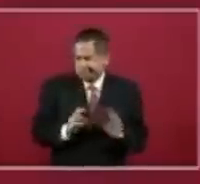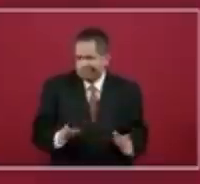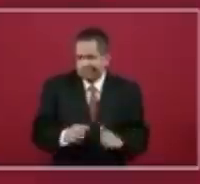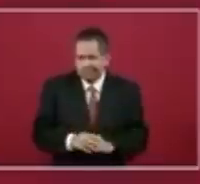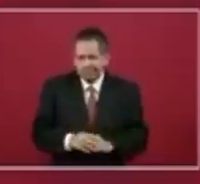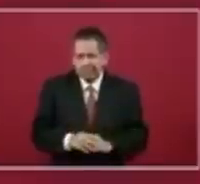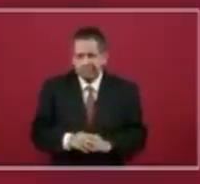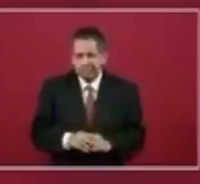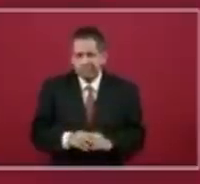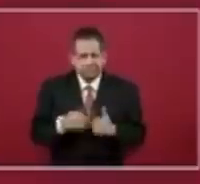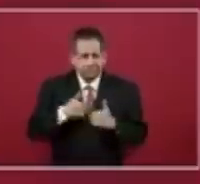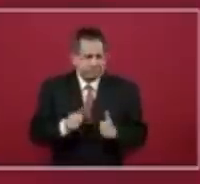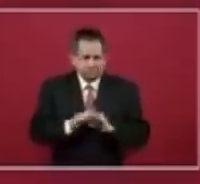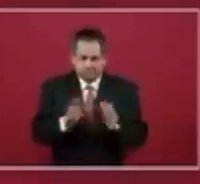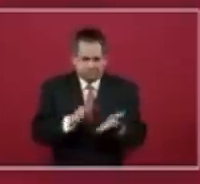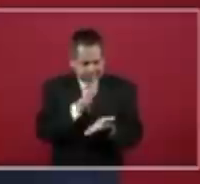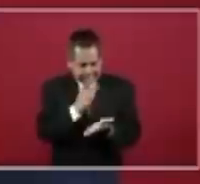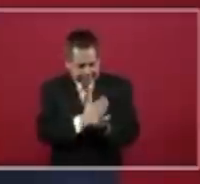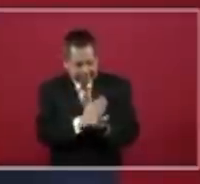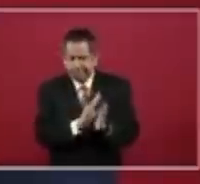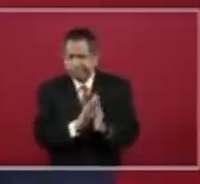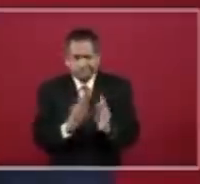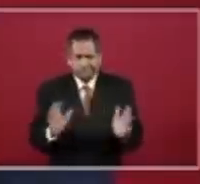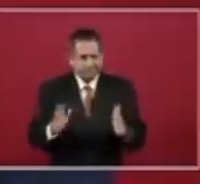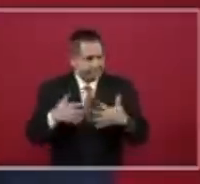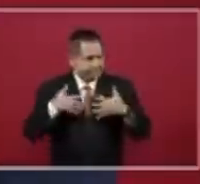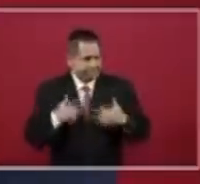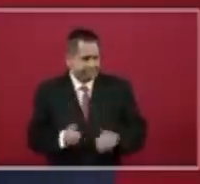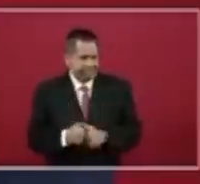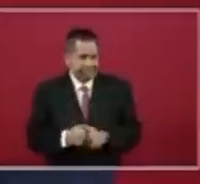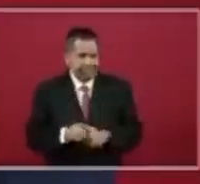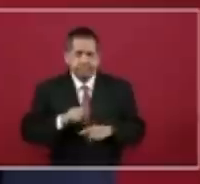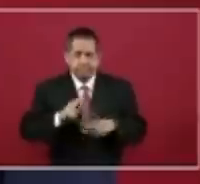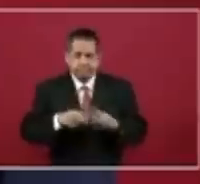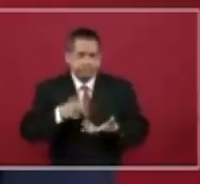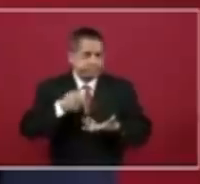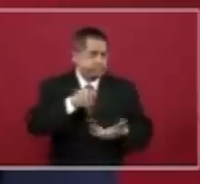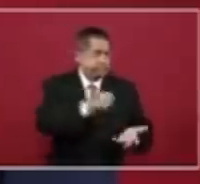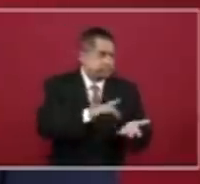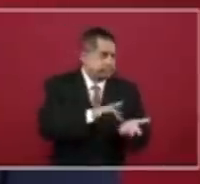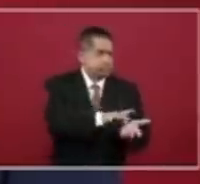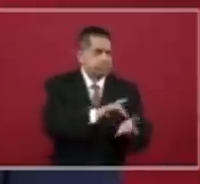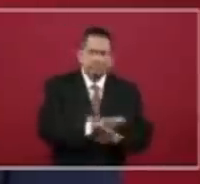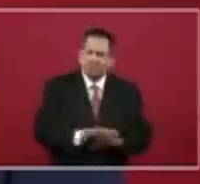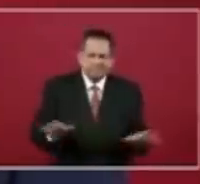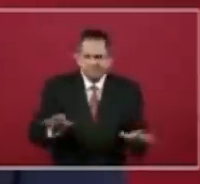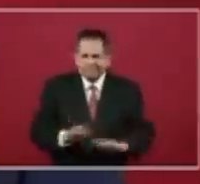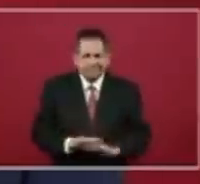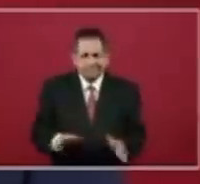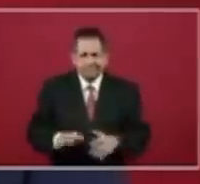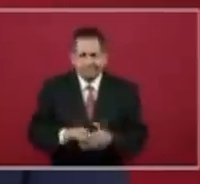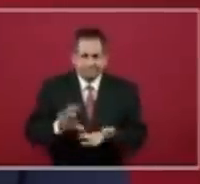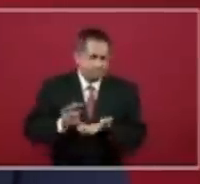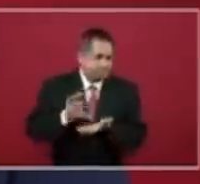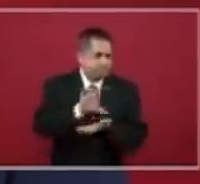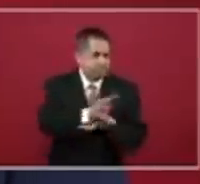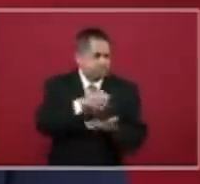Se ha entendido de que ya no van a haber estos apoyos, estos